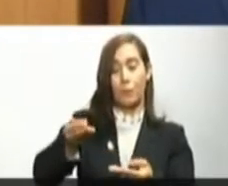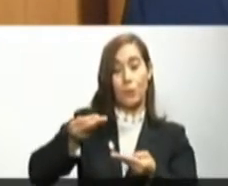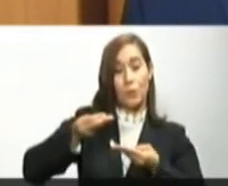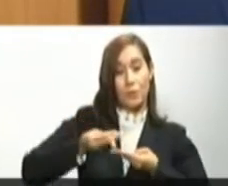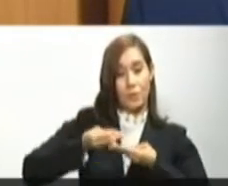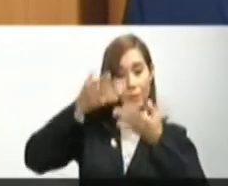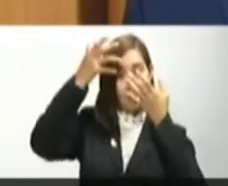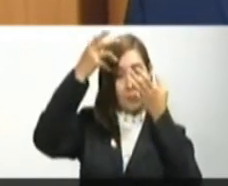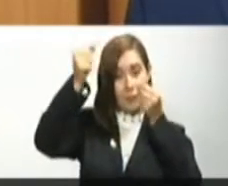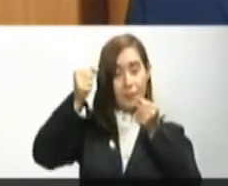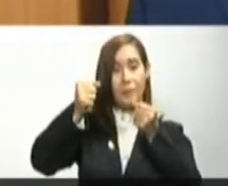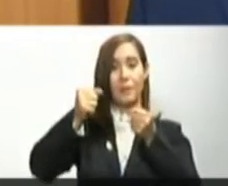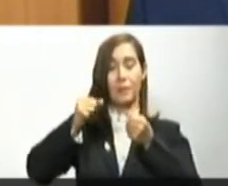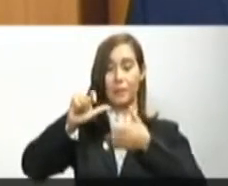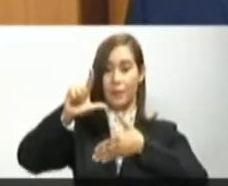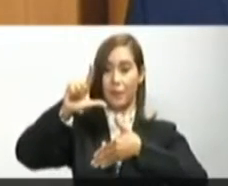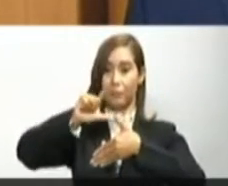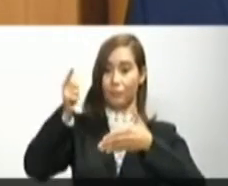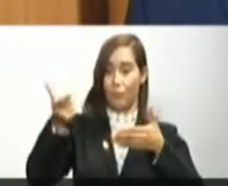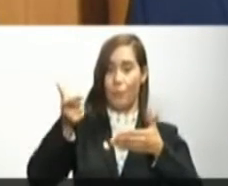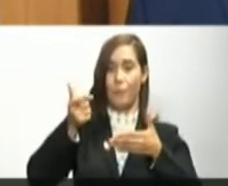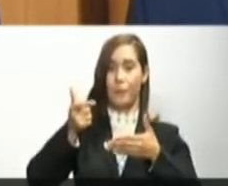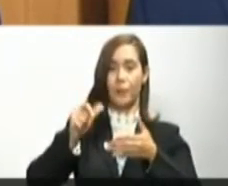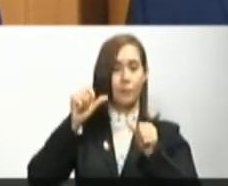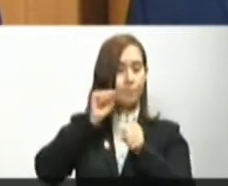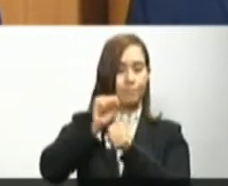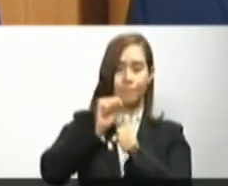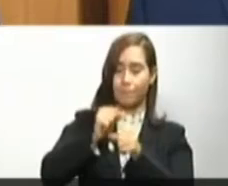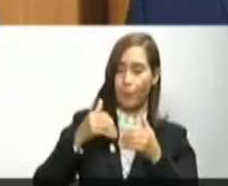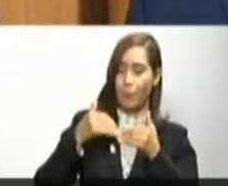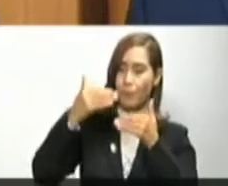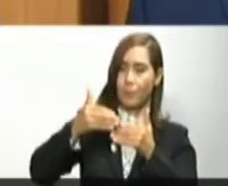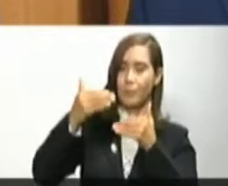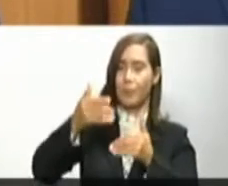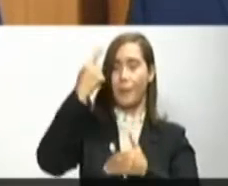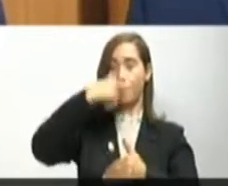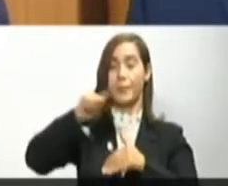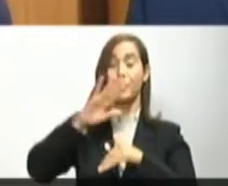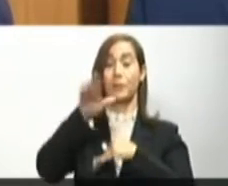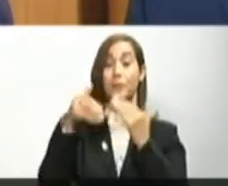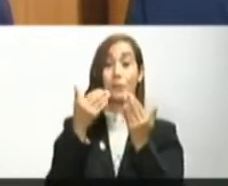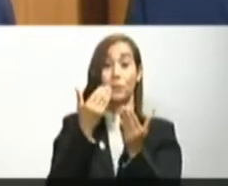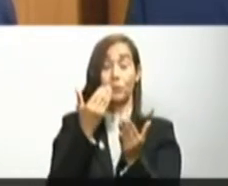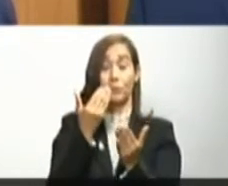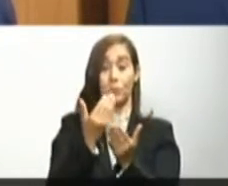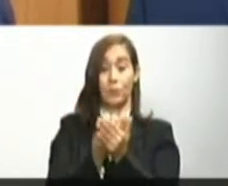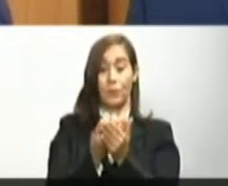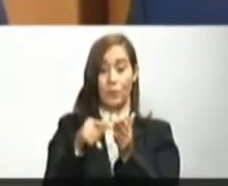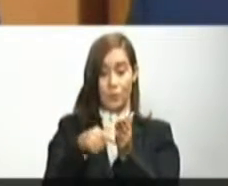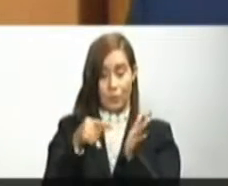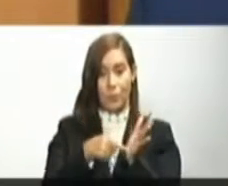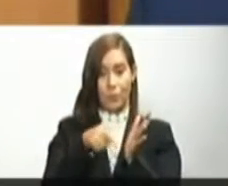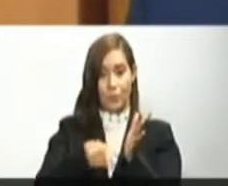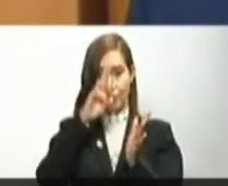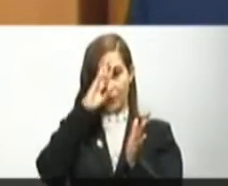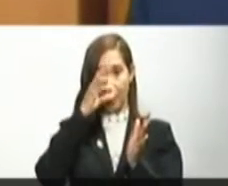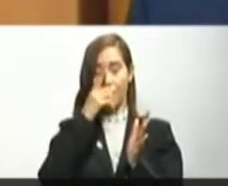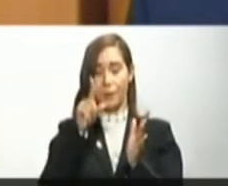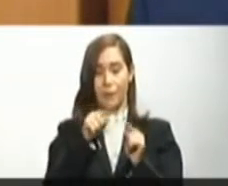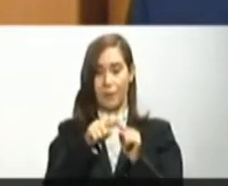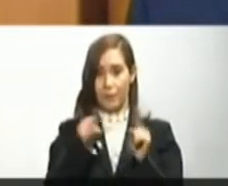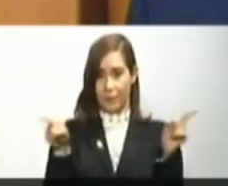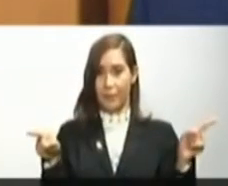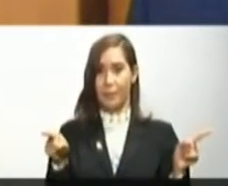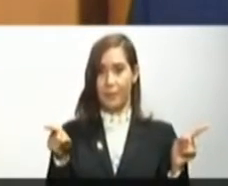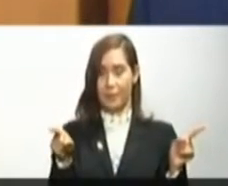Conferencia Iberoamericana, trabajaremos de manera incansable para que, sobre la base de nuestras diferencias y también de